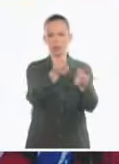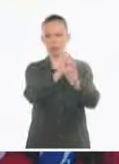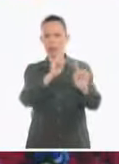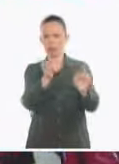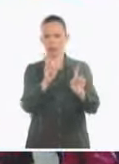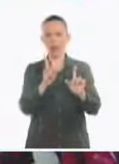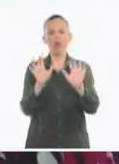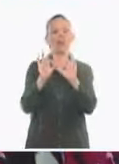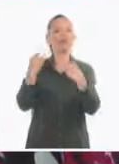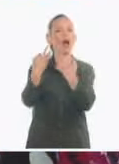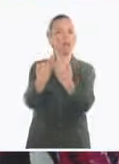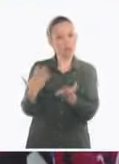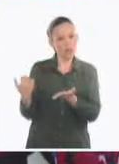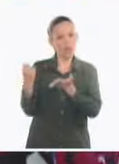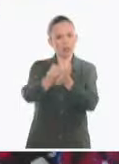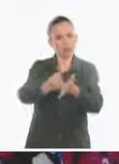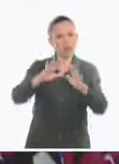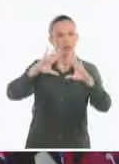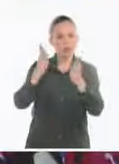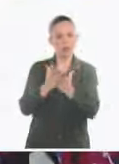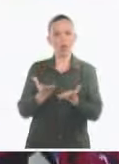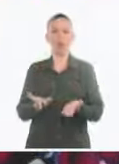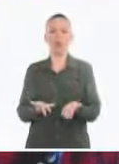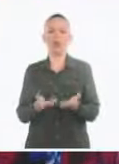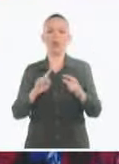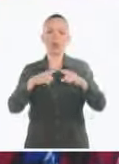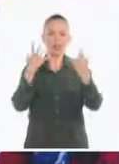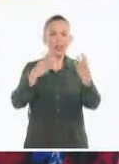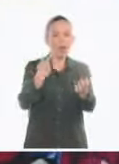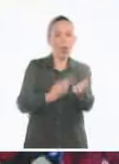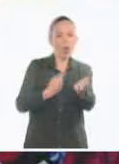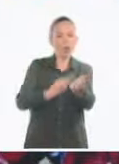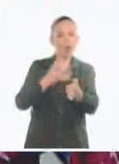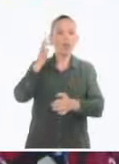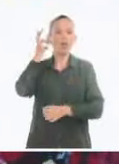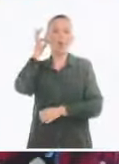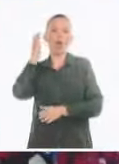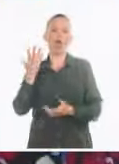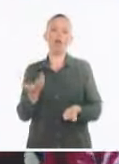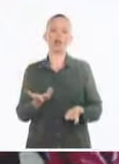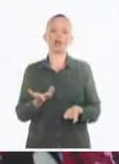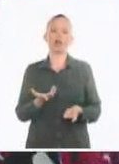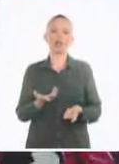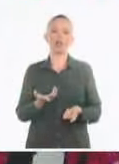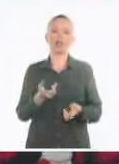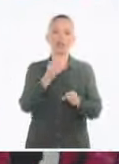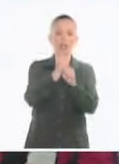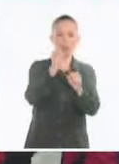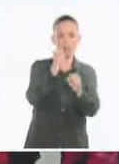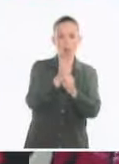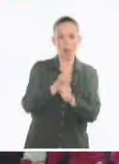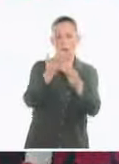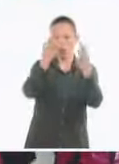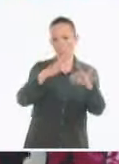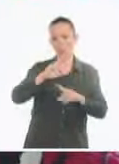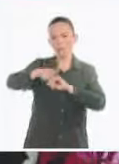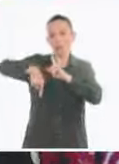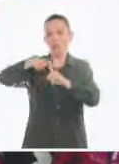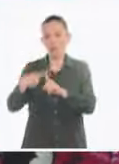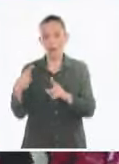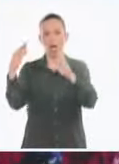mujer que todavía eh trabaja mucho más horas que el hombre precisamente por eso porque ya vamos a la casa y tenemos que trabajar trabajar